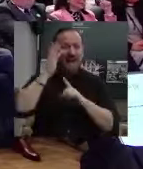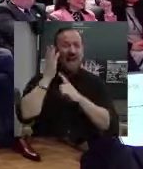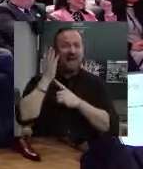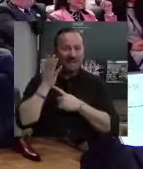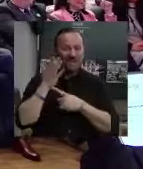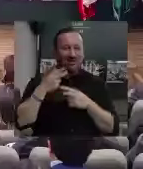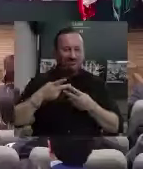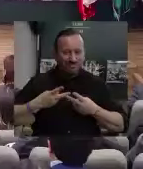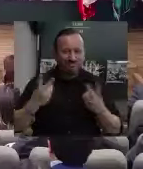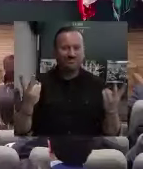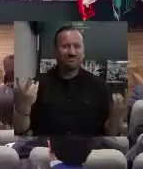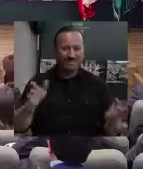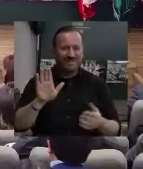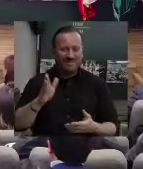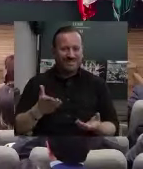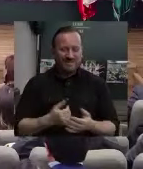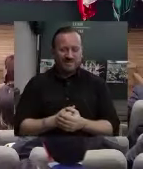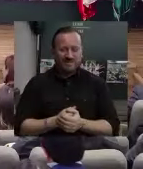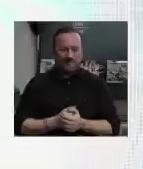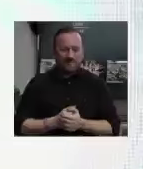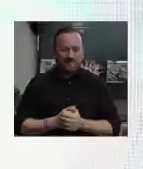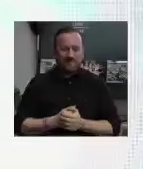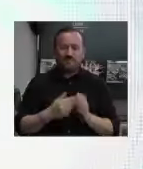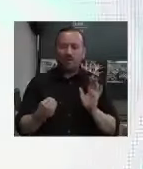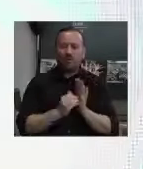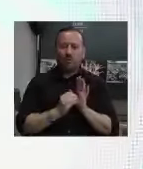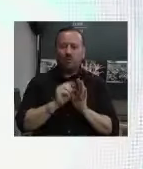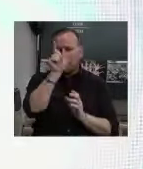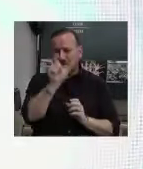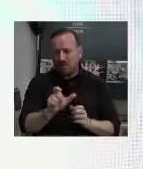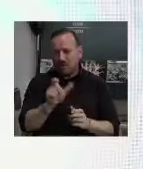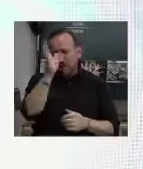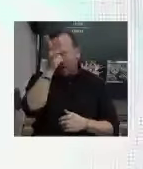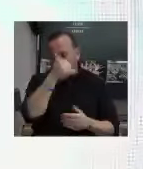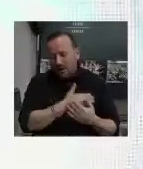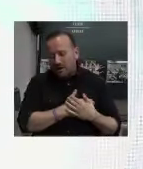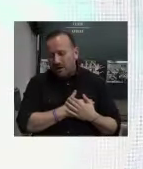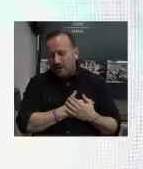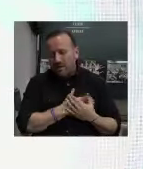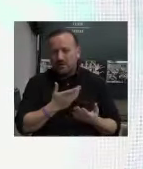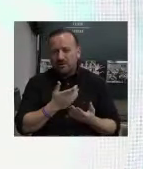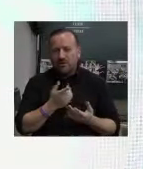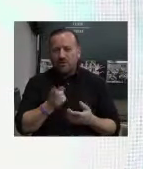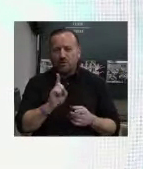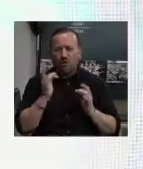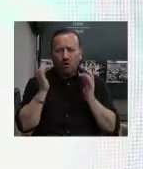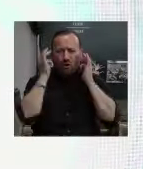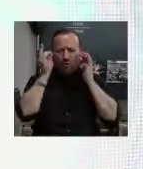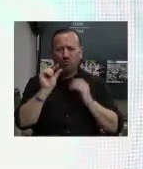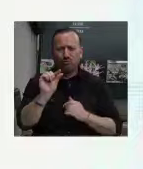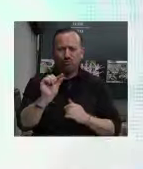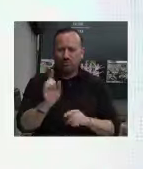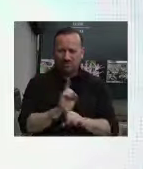es infalible cierto cuando uno ama cuando uno quiere a alguien no se contenta con